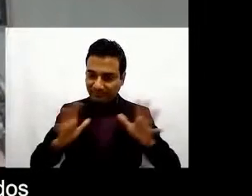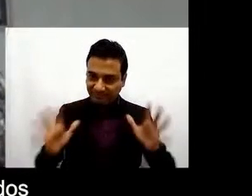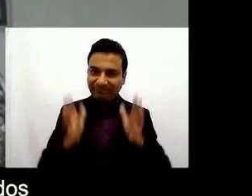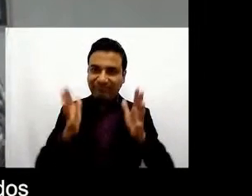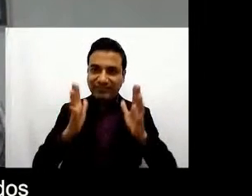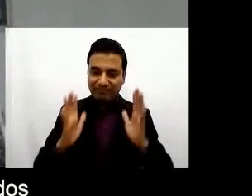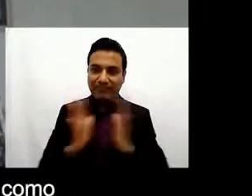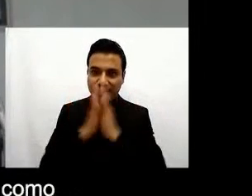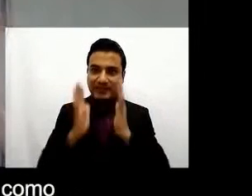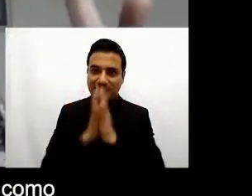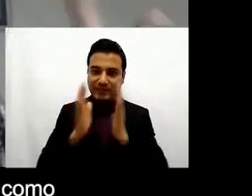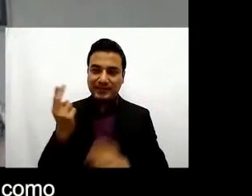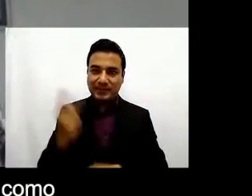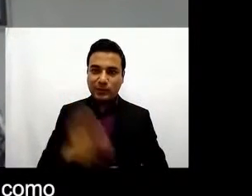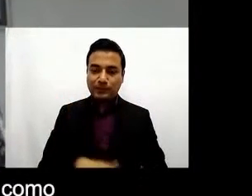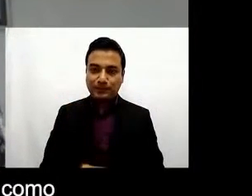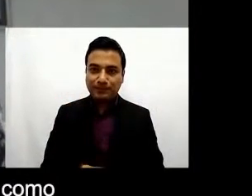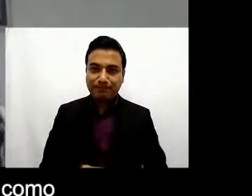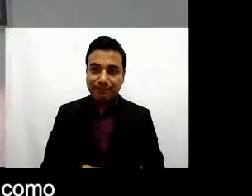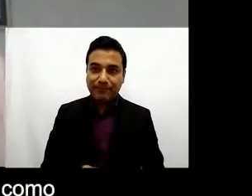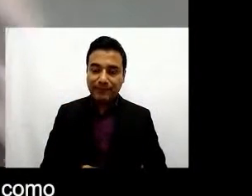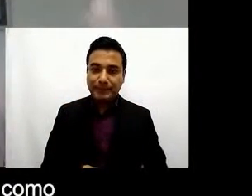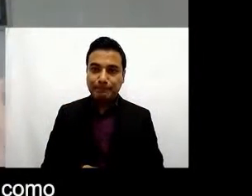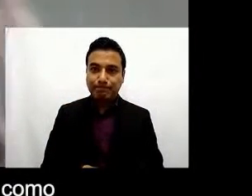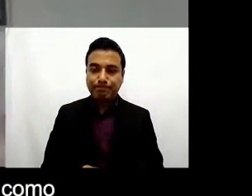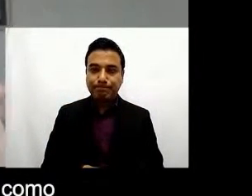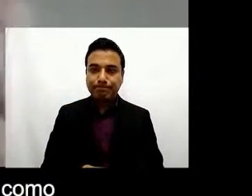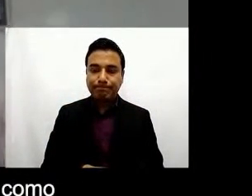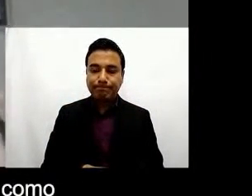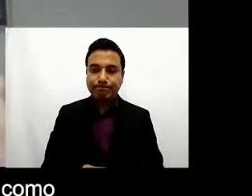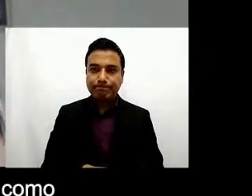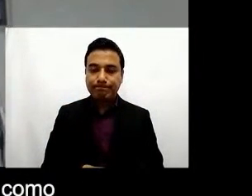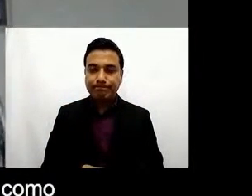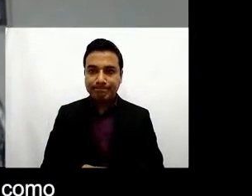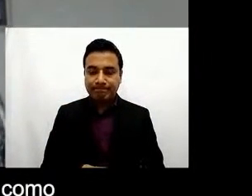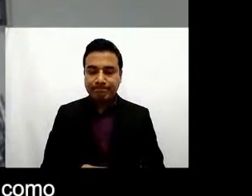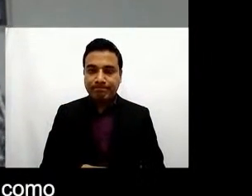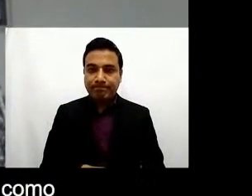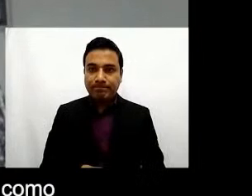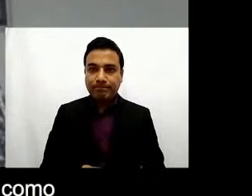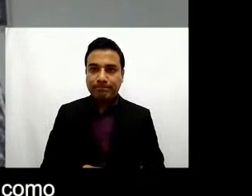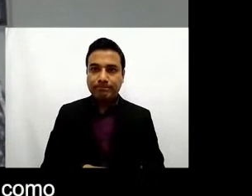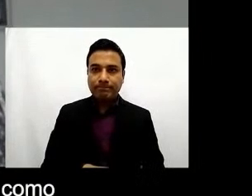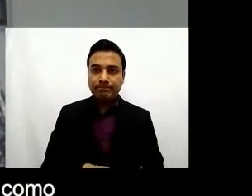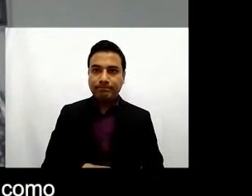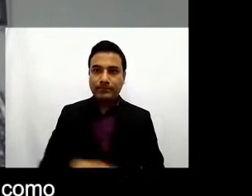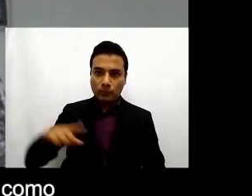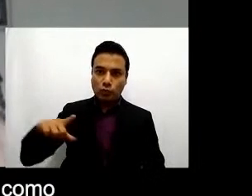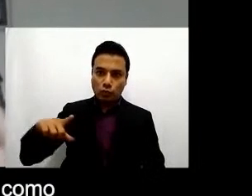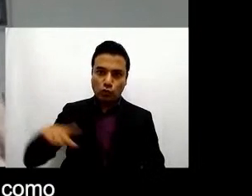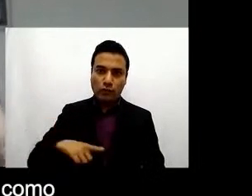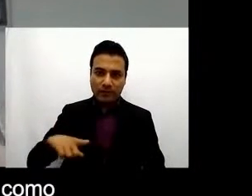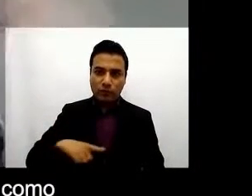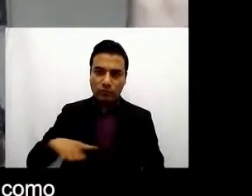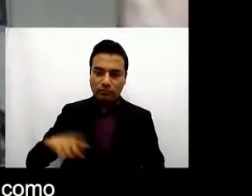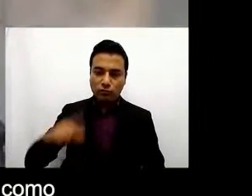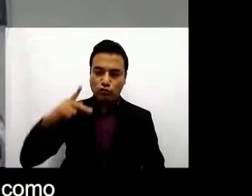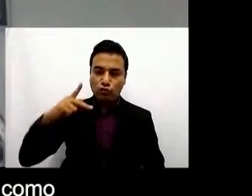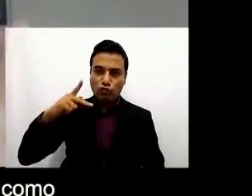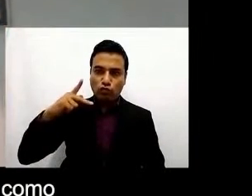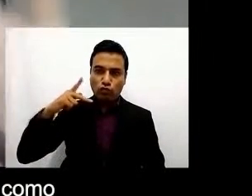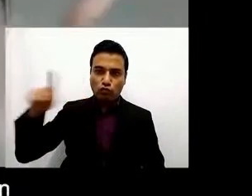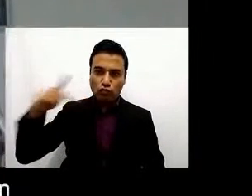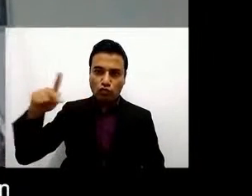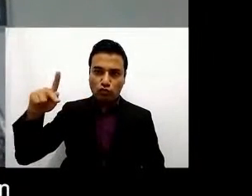ahí cabemos, ¿no? También entendiendo la cultura desde lo público como algo también que atraviesa lo jurídico,